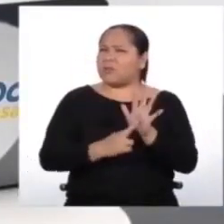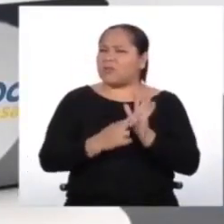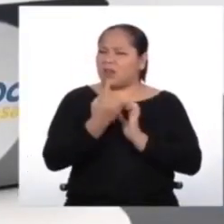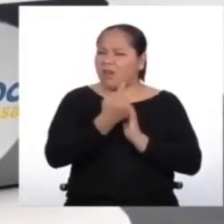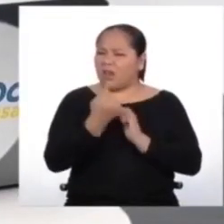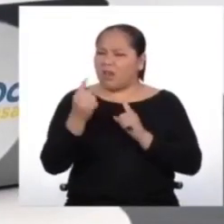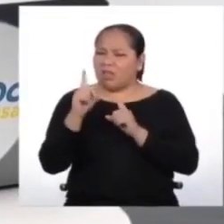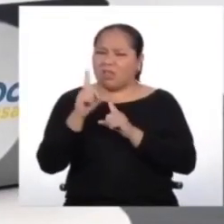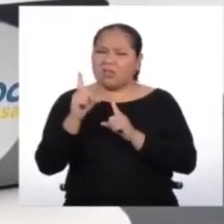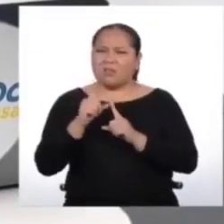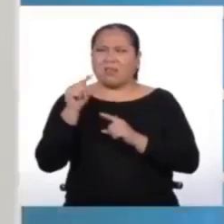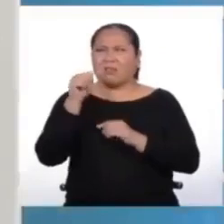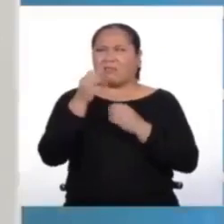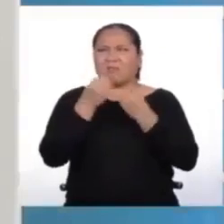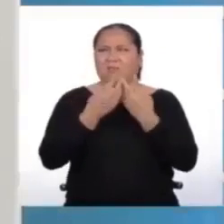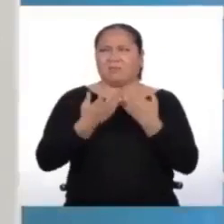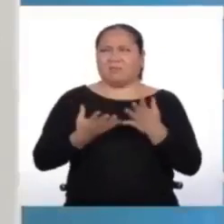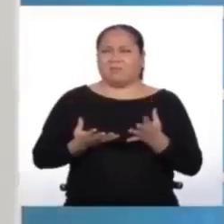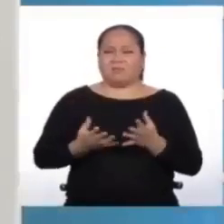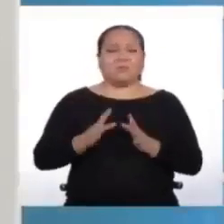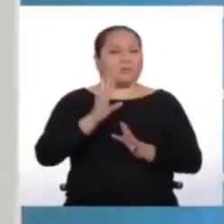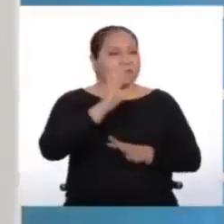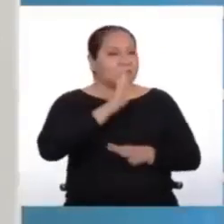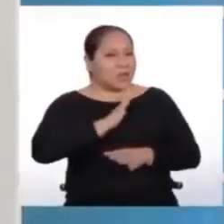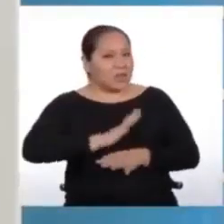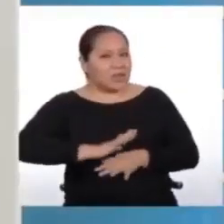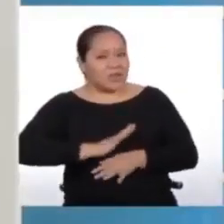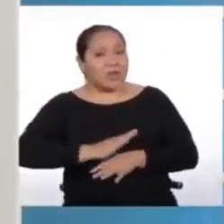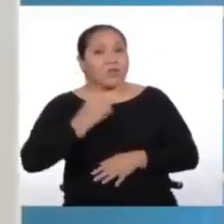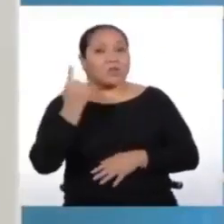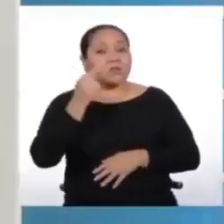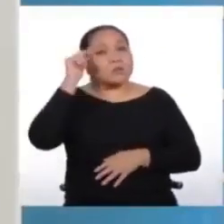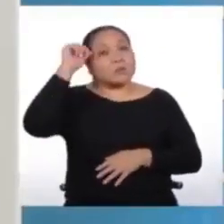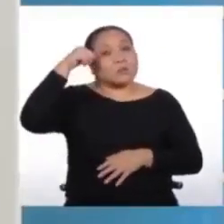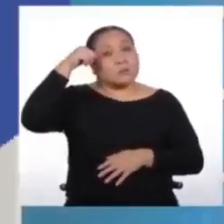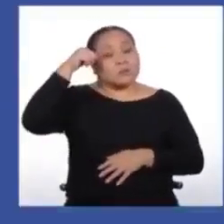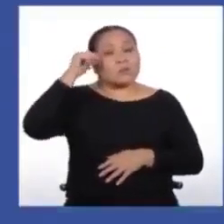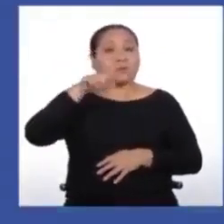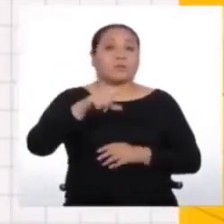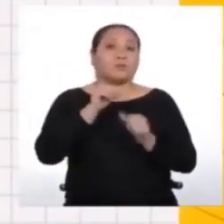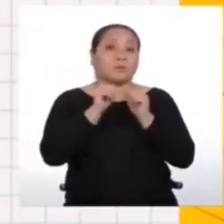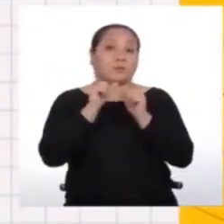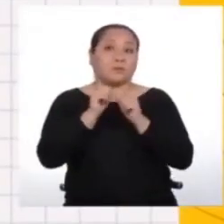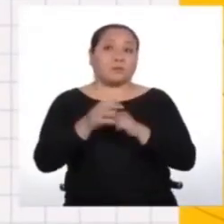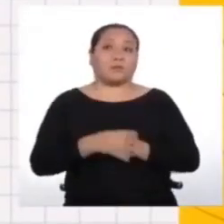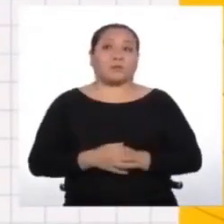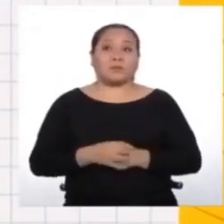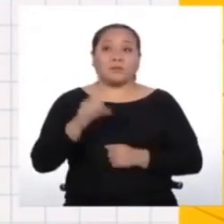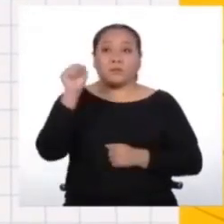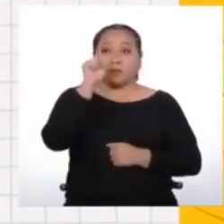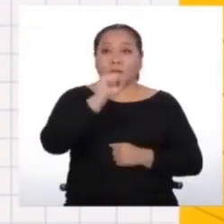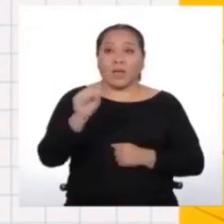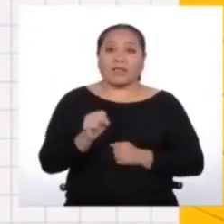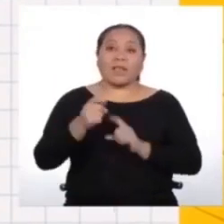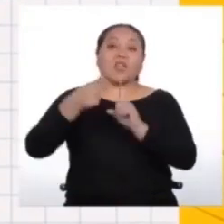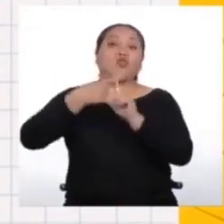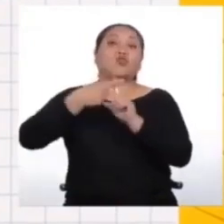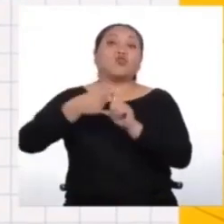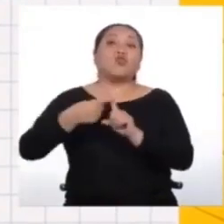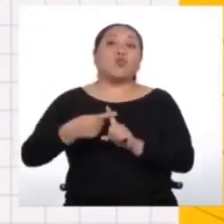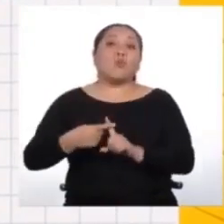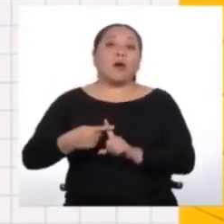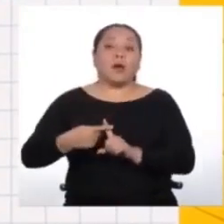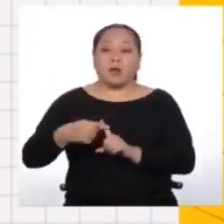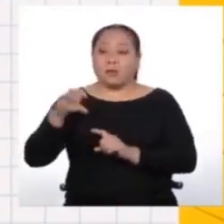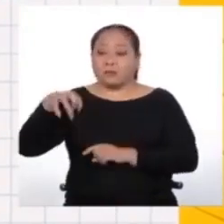letras? Ahí ya me perdí. Tranquila, solo se trata de recordar los siguientes datos. S es la suma de términos